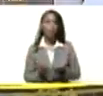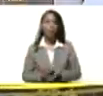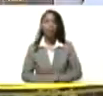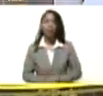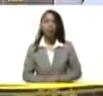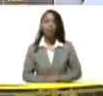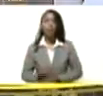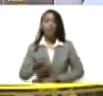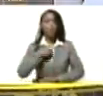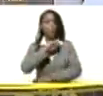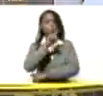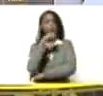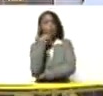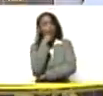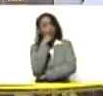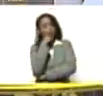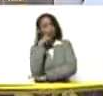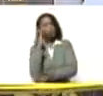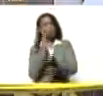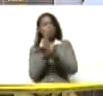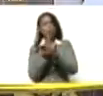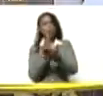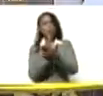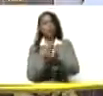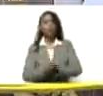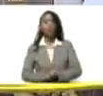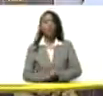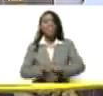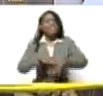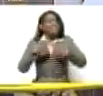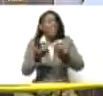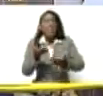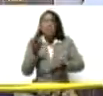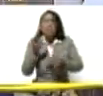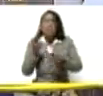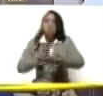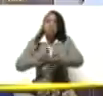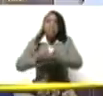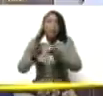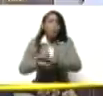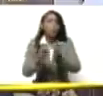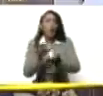yo pregunto siempre que fuera del mundo